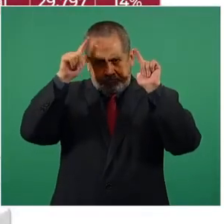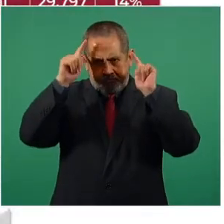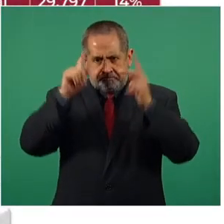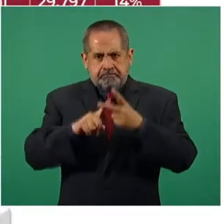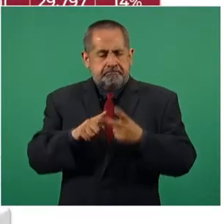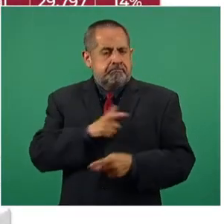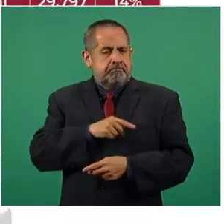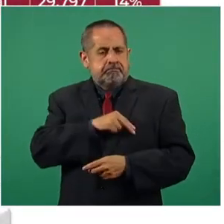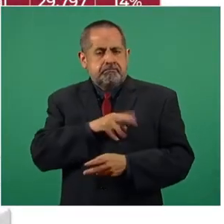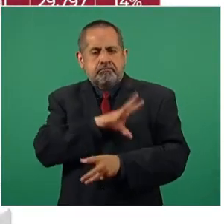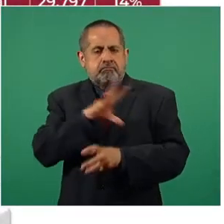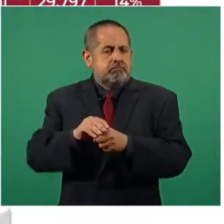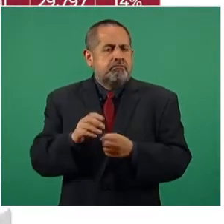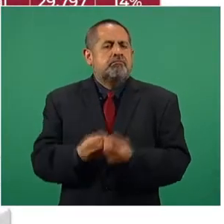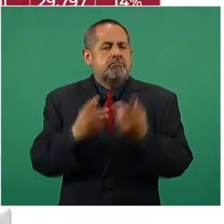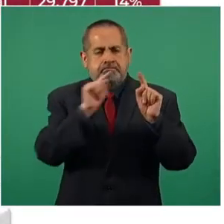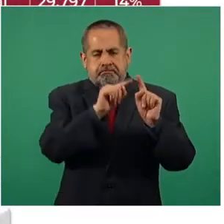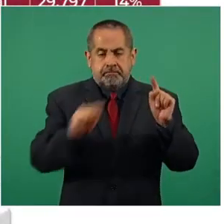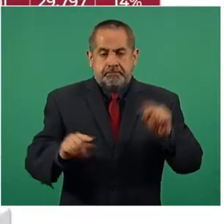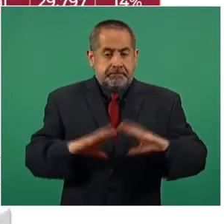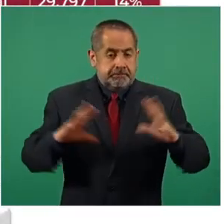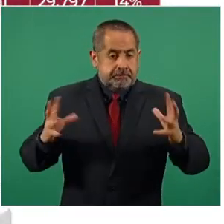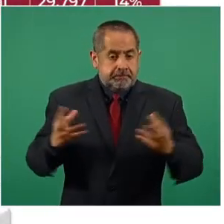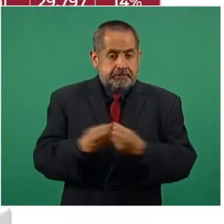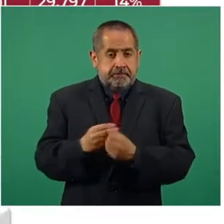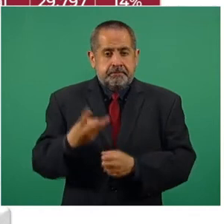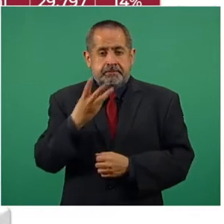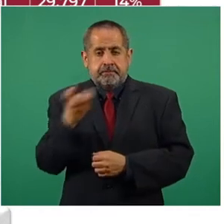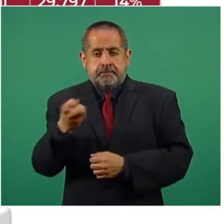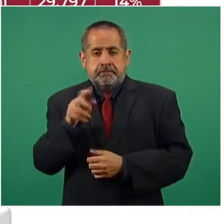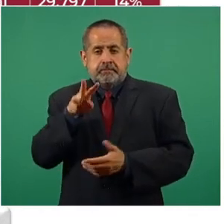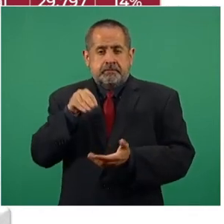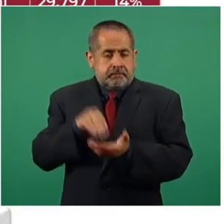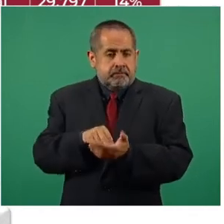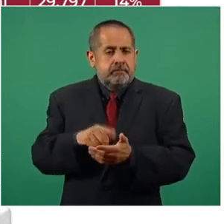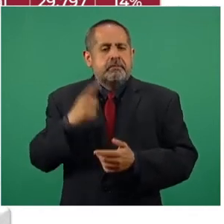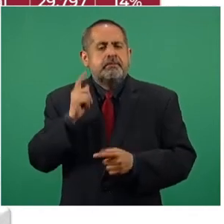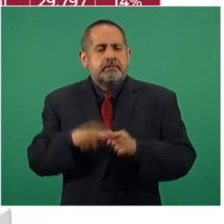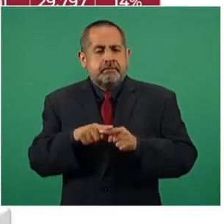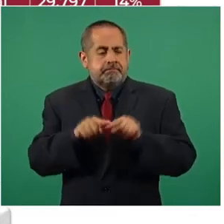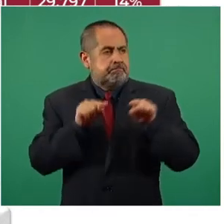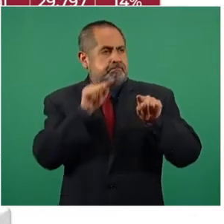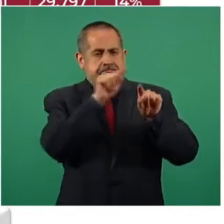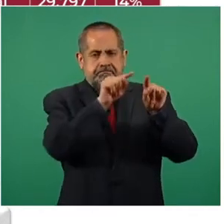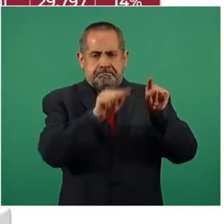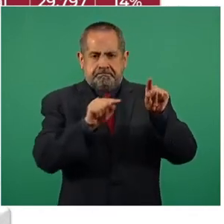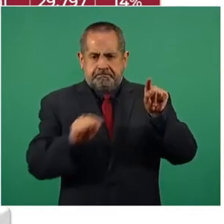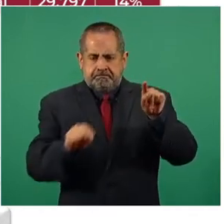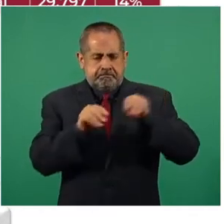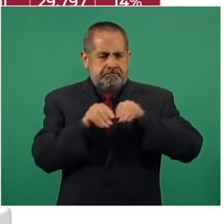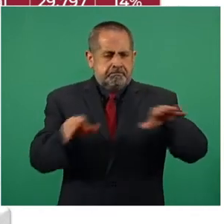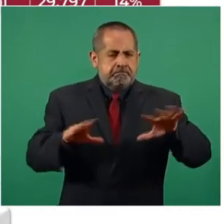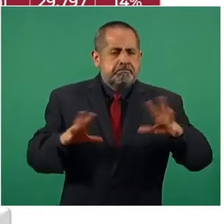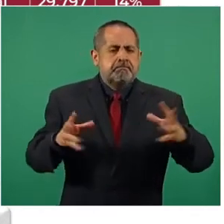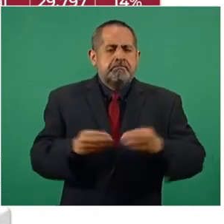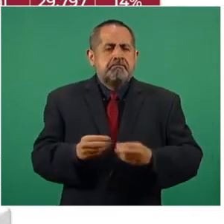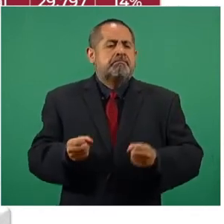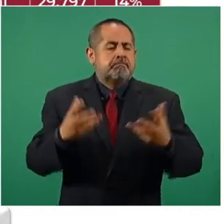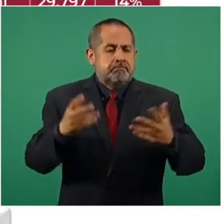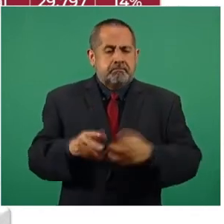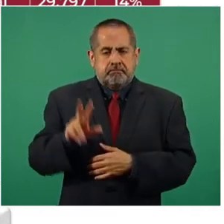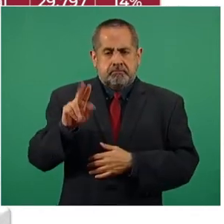Nacional. Del total de 319,109,000, los que están desplegados para las operaciones son